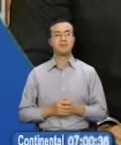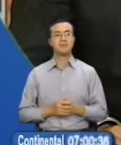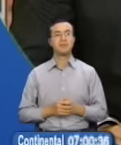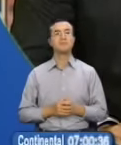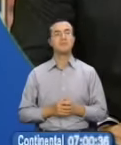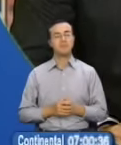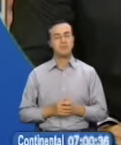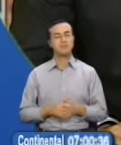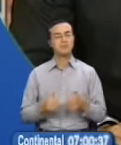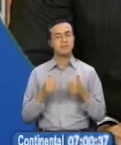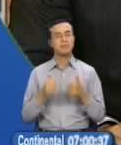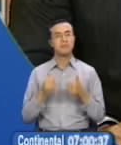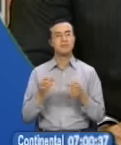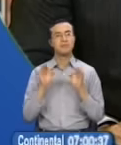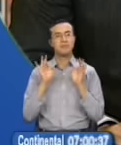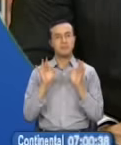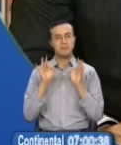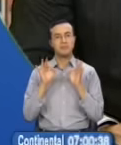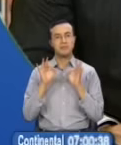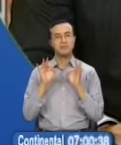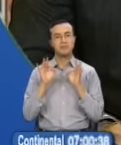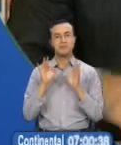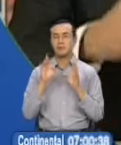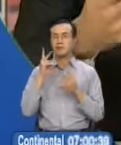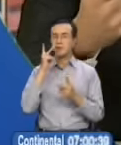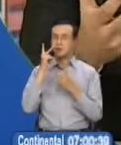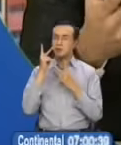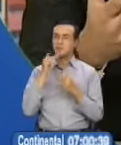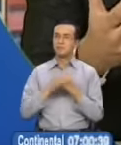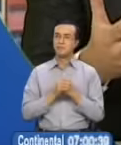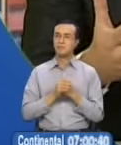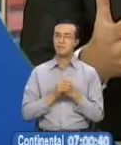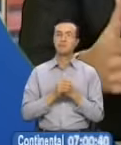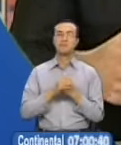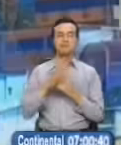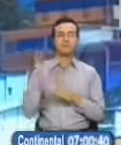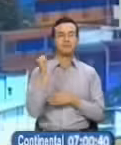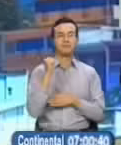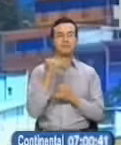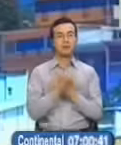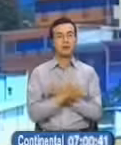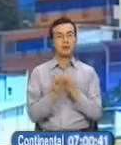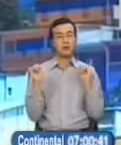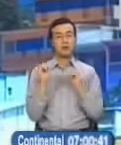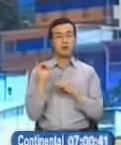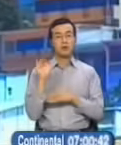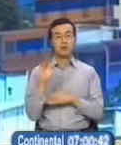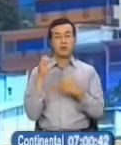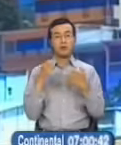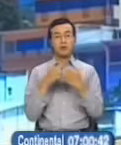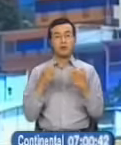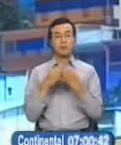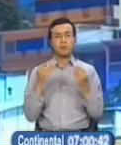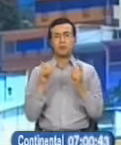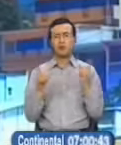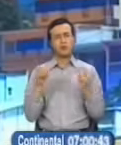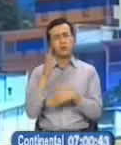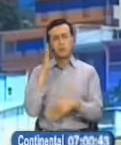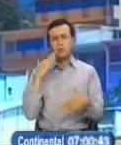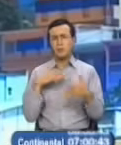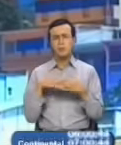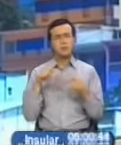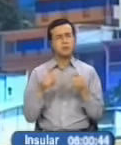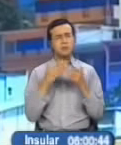Diego, que estés muy bien. Excelente nota de Ramón Morales, ¿no? Se queda demostrado que Independiente es un equipo conformado por gente sencilla, por